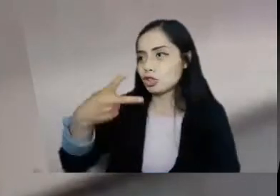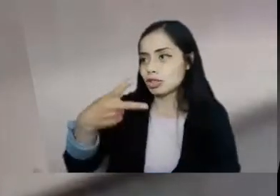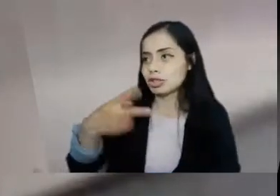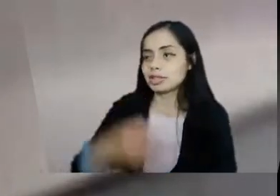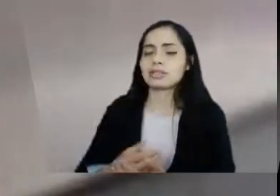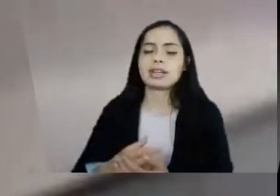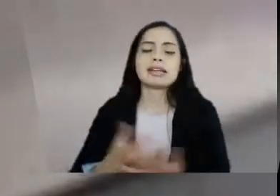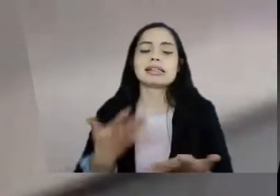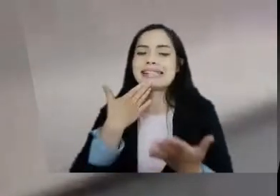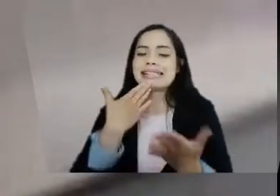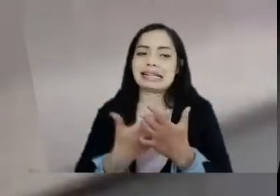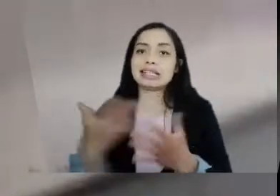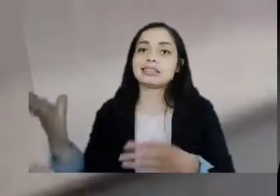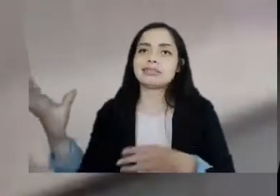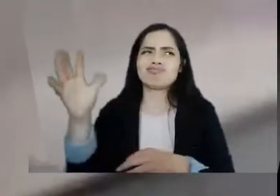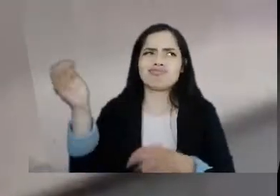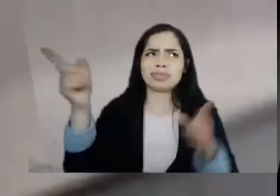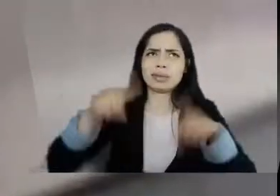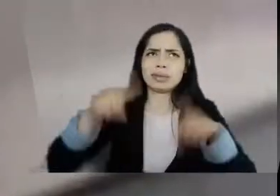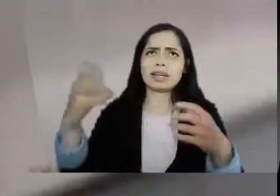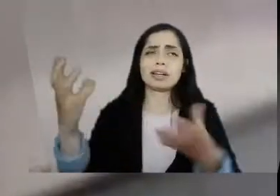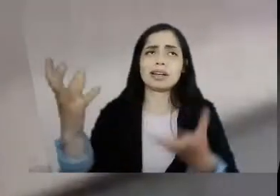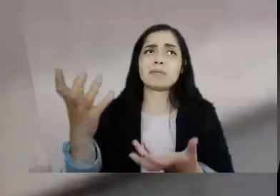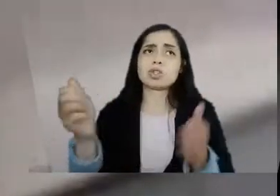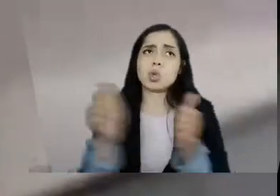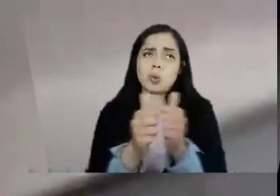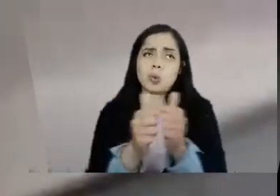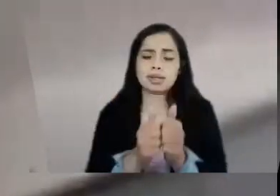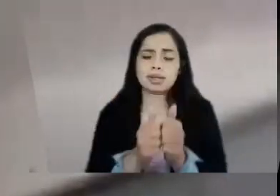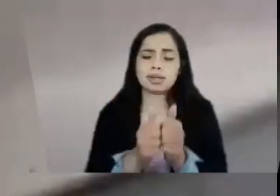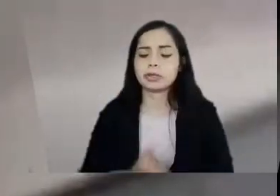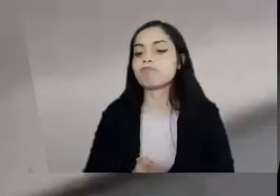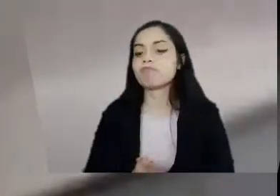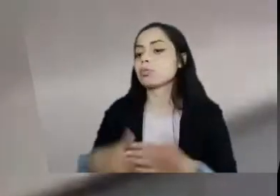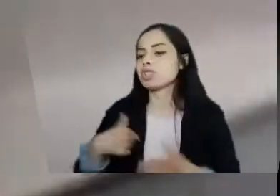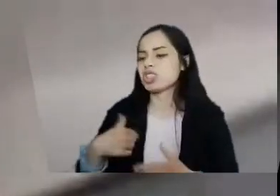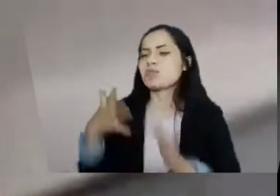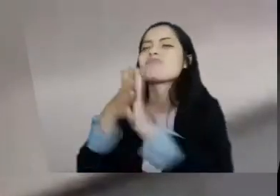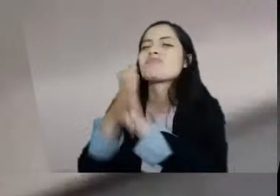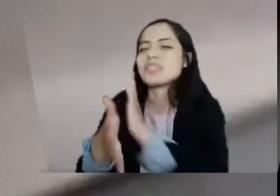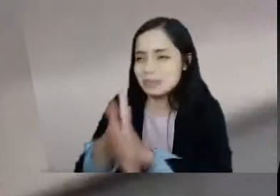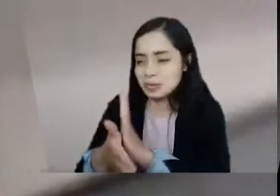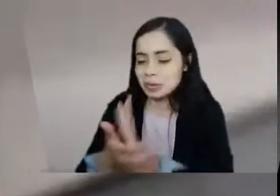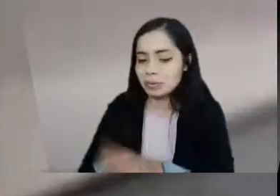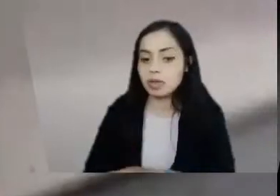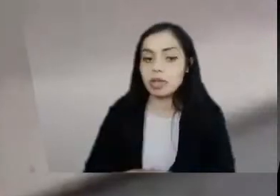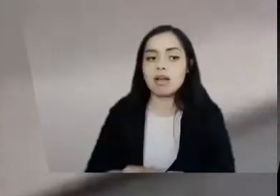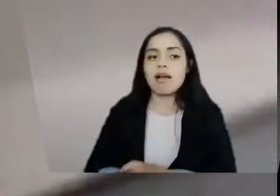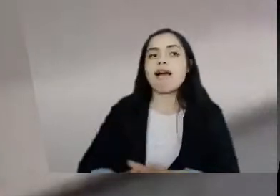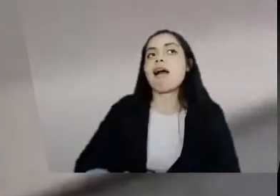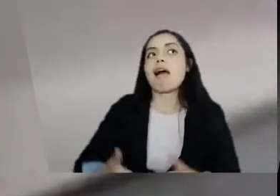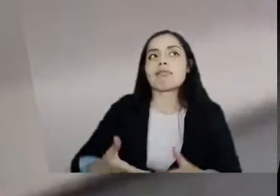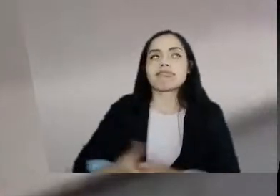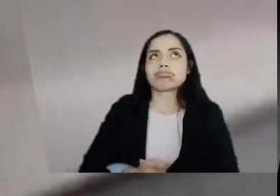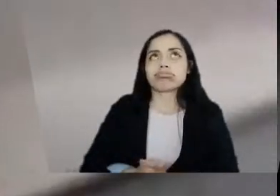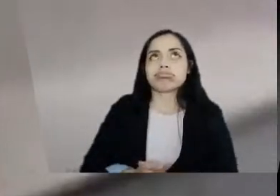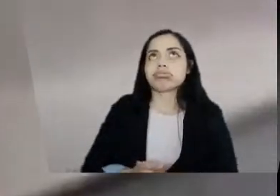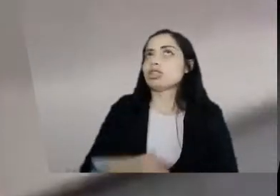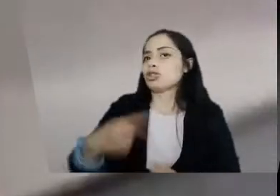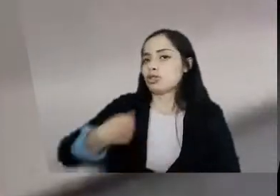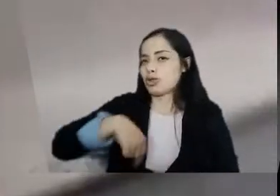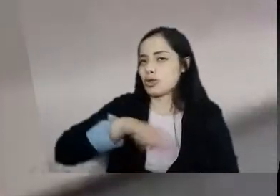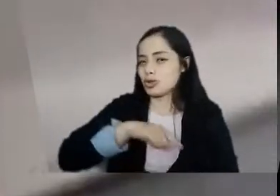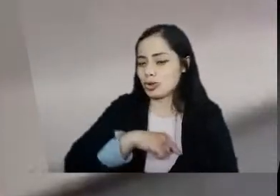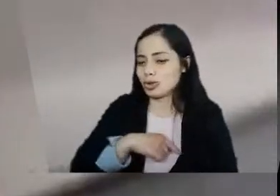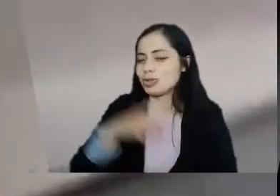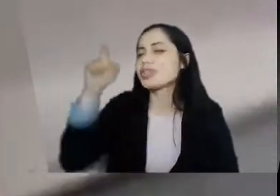que este corto documental surge de la necesidad general de los científicos como nosotros de tener un